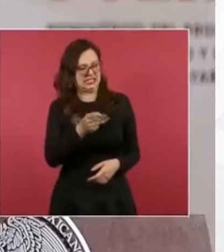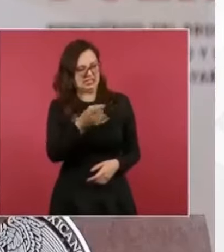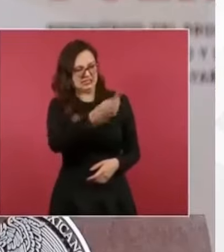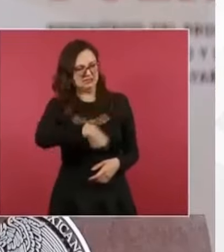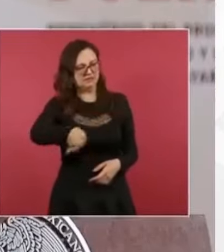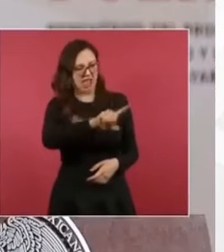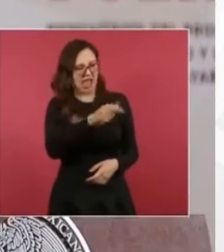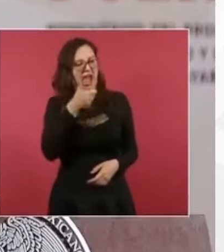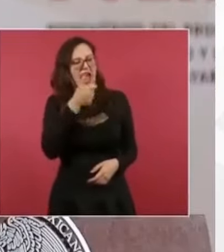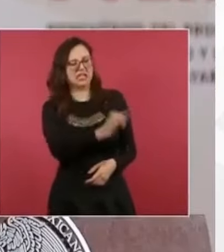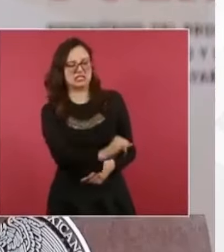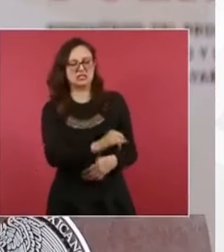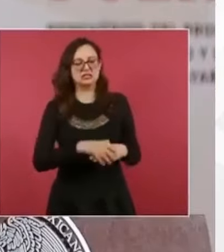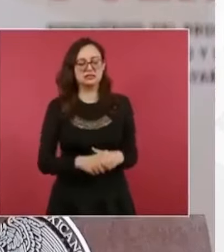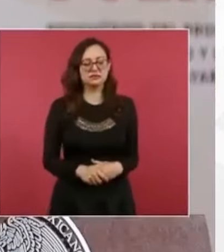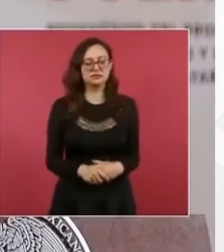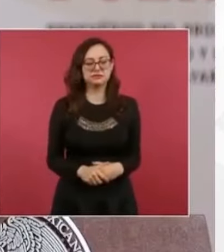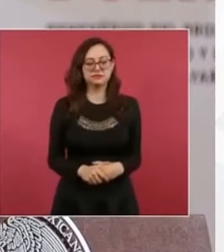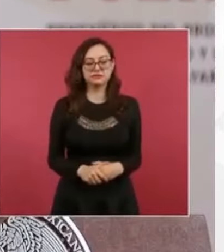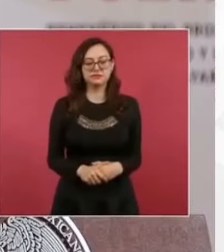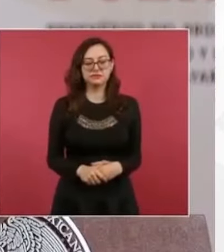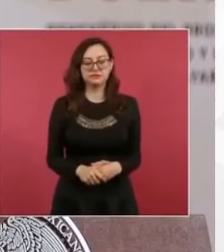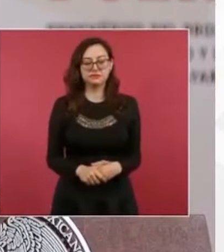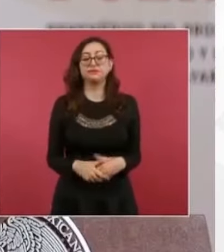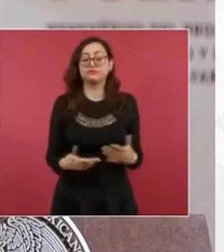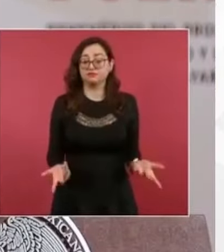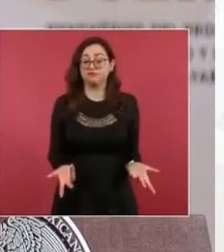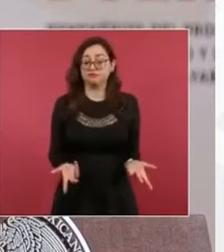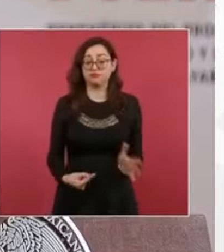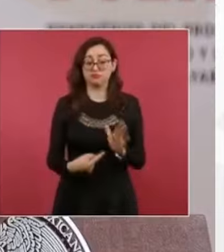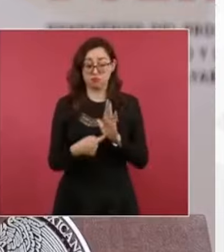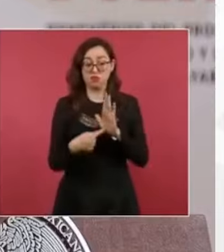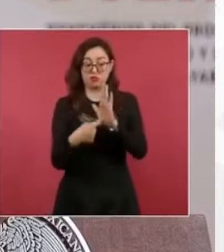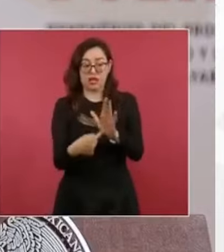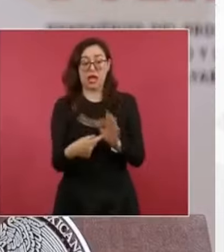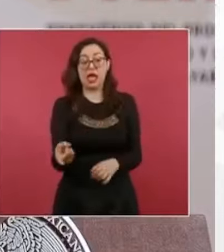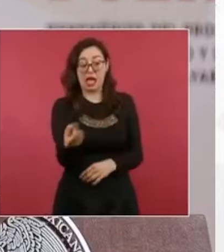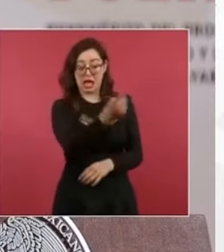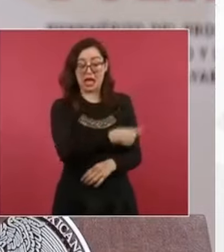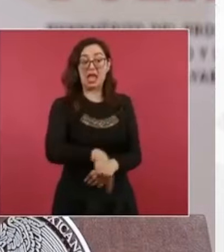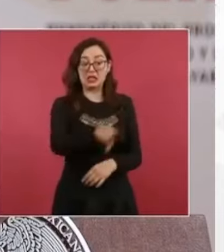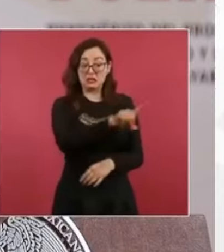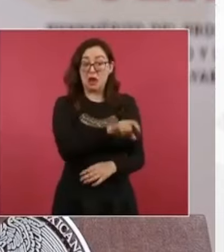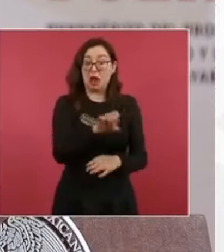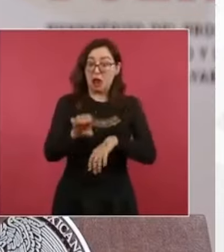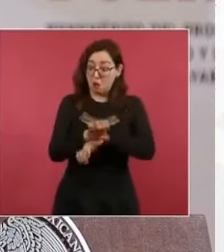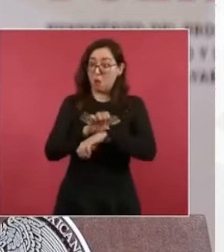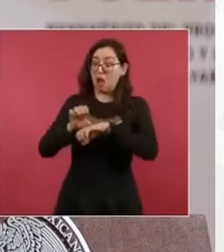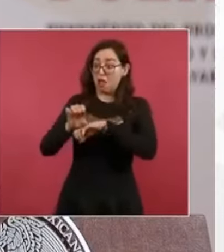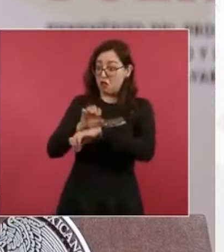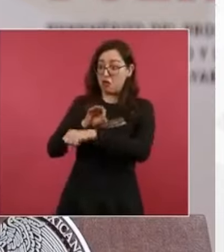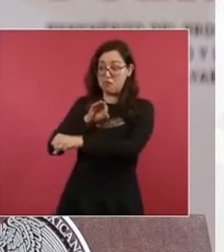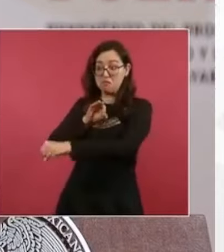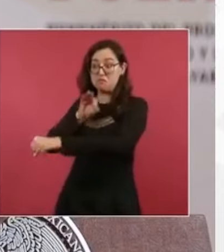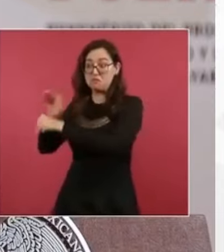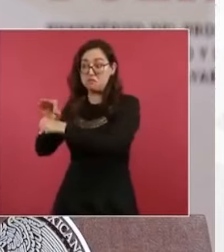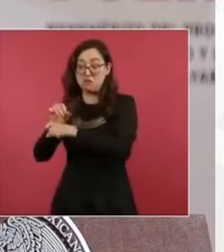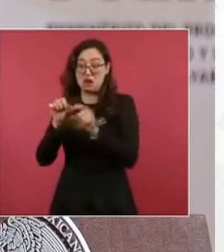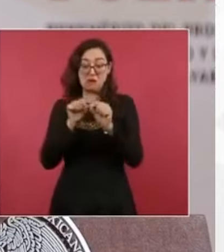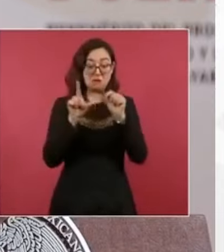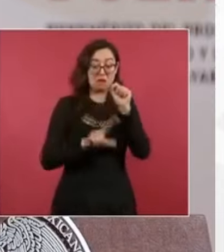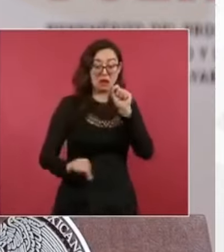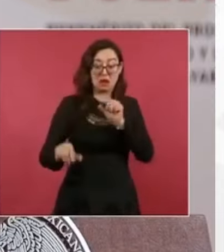nos gustaría, antes de mostrarles quiénes fueron estos personajes, nos gustaría mostrarles un video